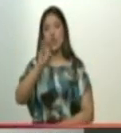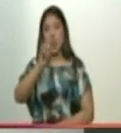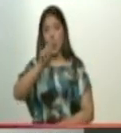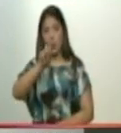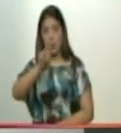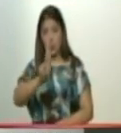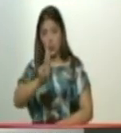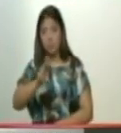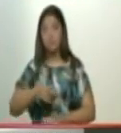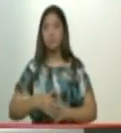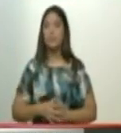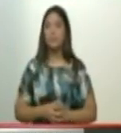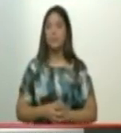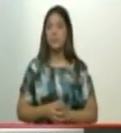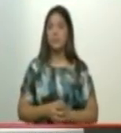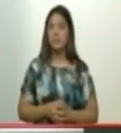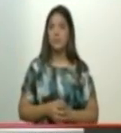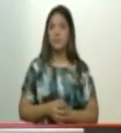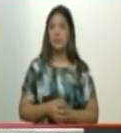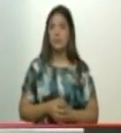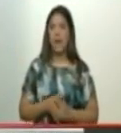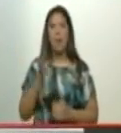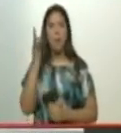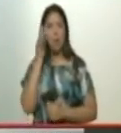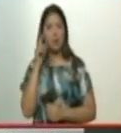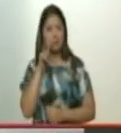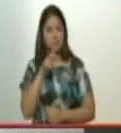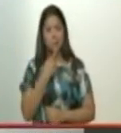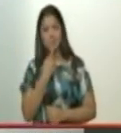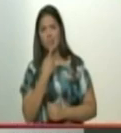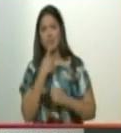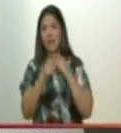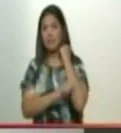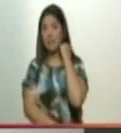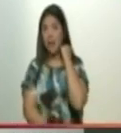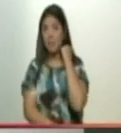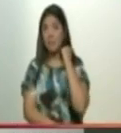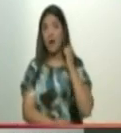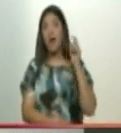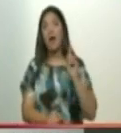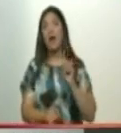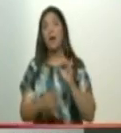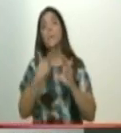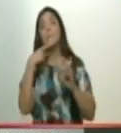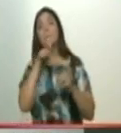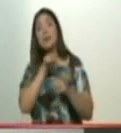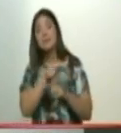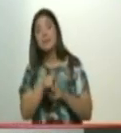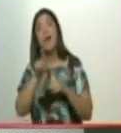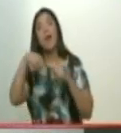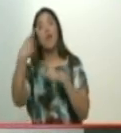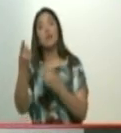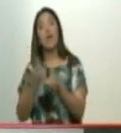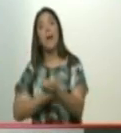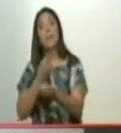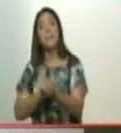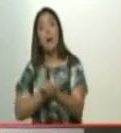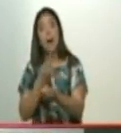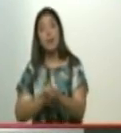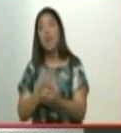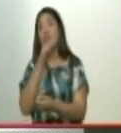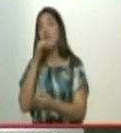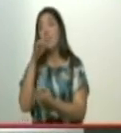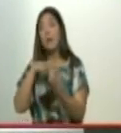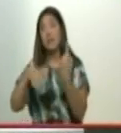Seguidamente, ella, al sospechar la trampa, la celada, envía un mensaje de voz a su hermana informando de